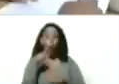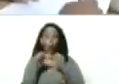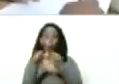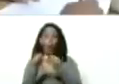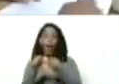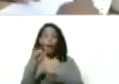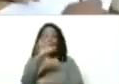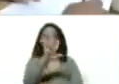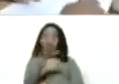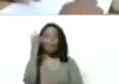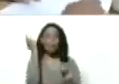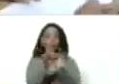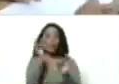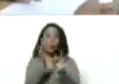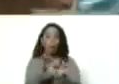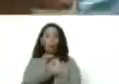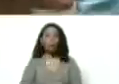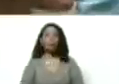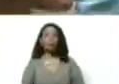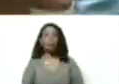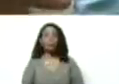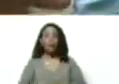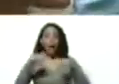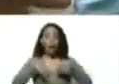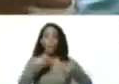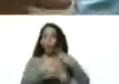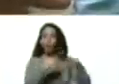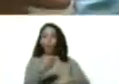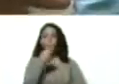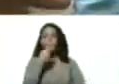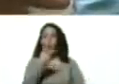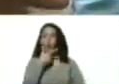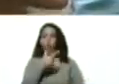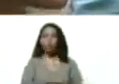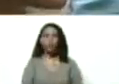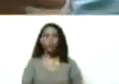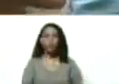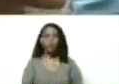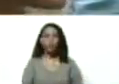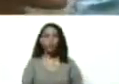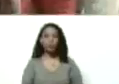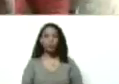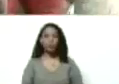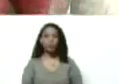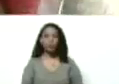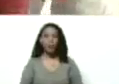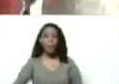3 de septiembre este proceso hermoso inédito